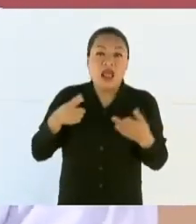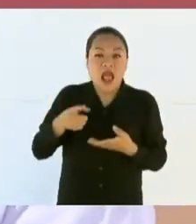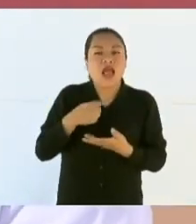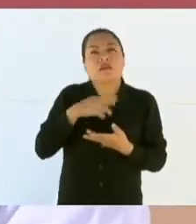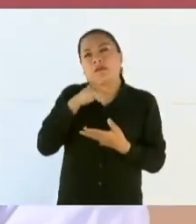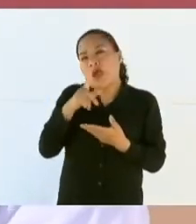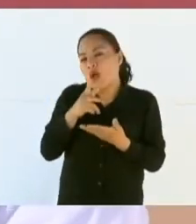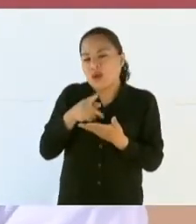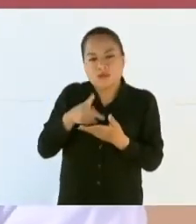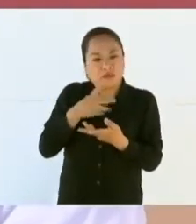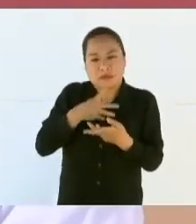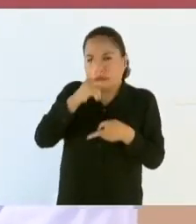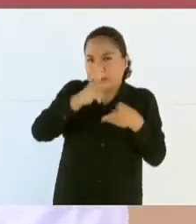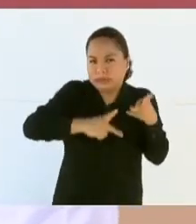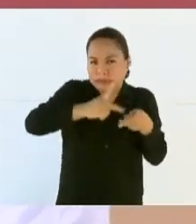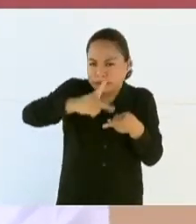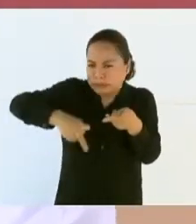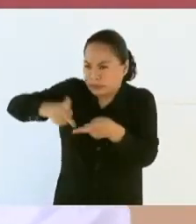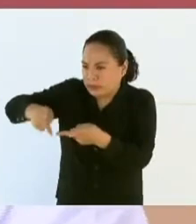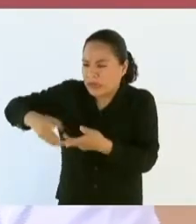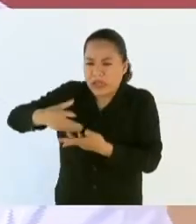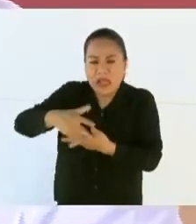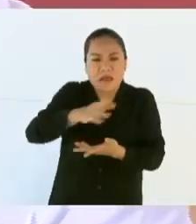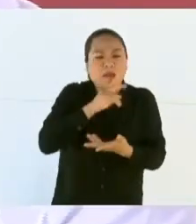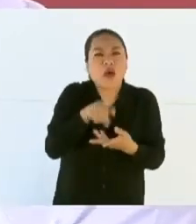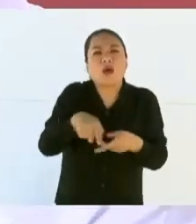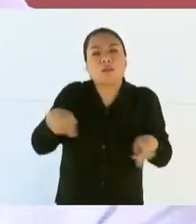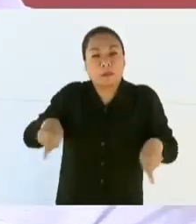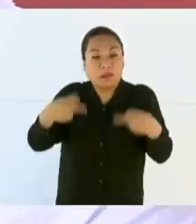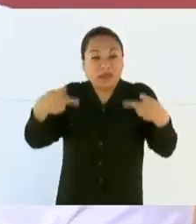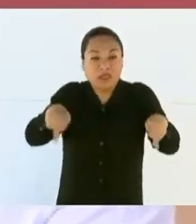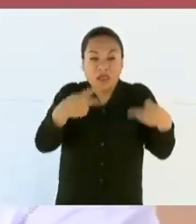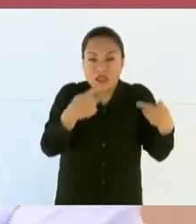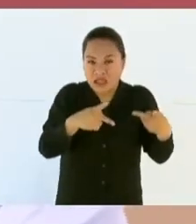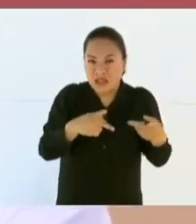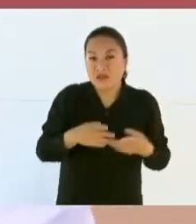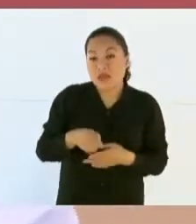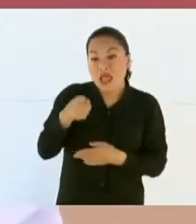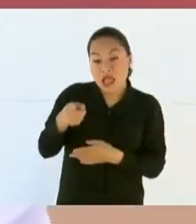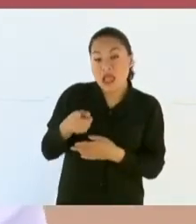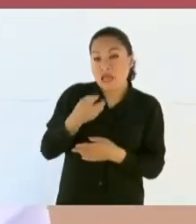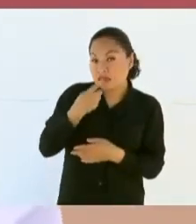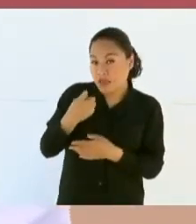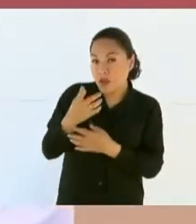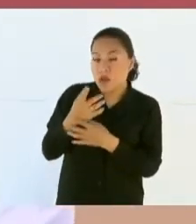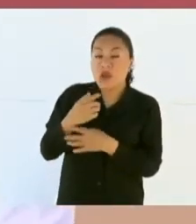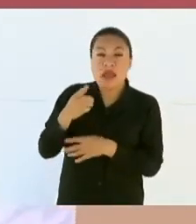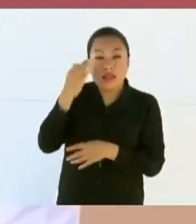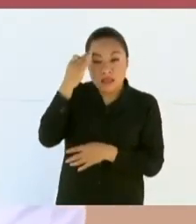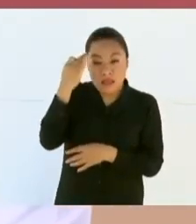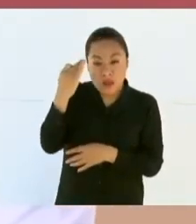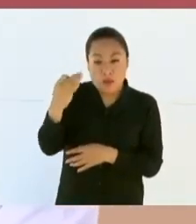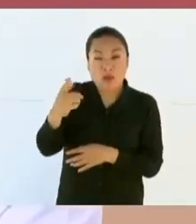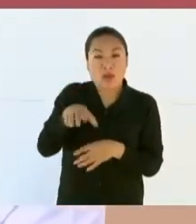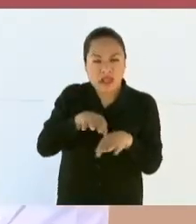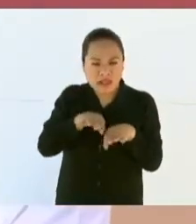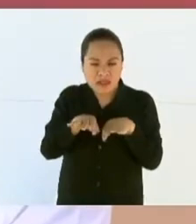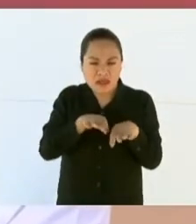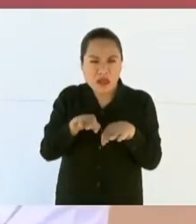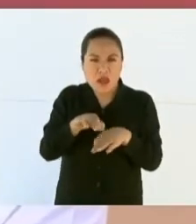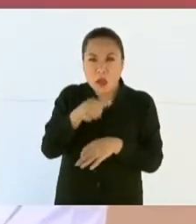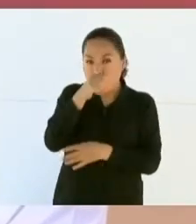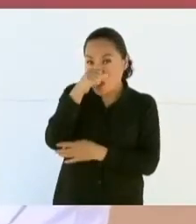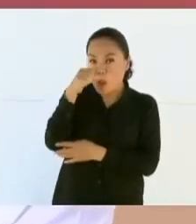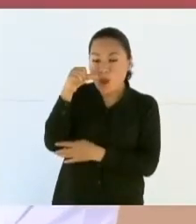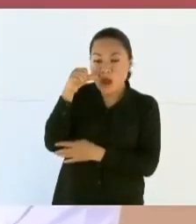Pero en esa misma reforma del presidente Juárez se establece que las